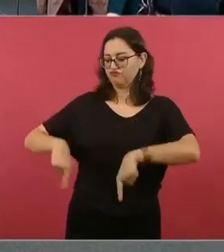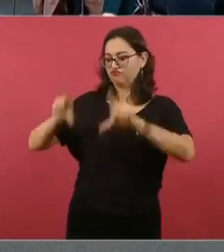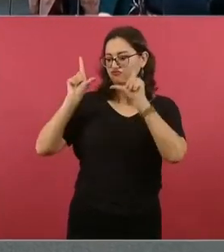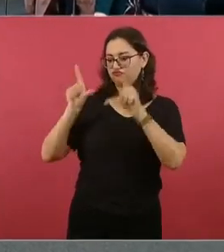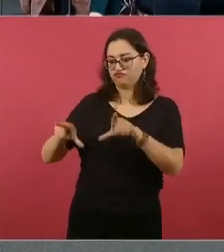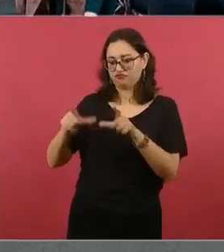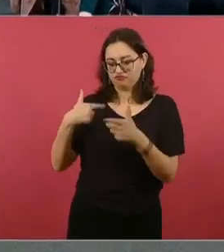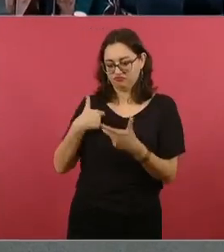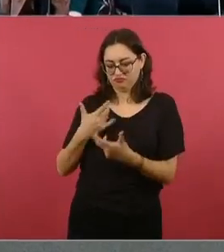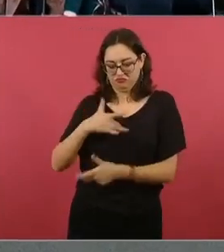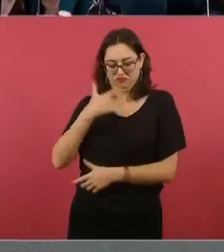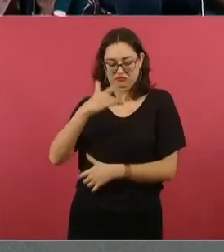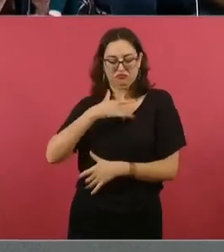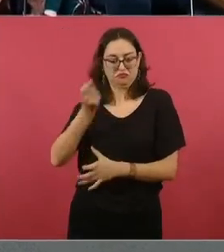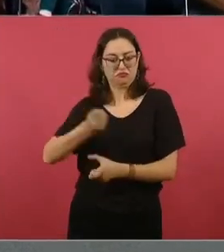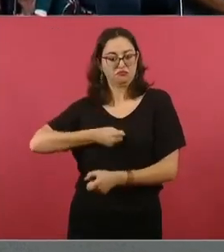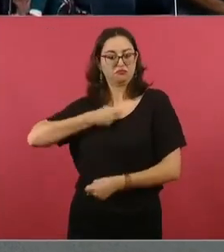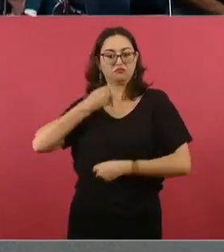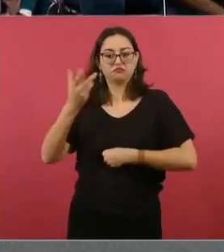lo que siento,